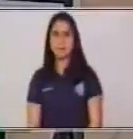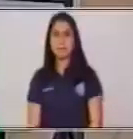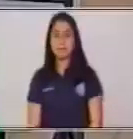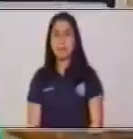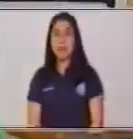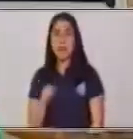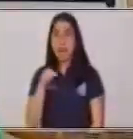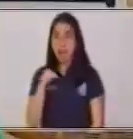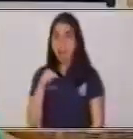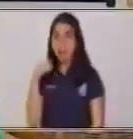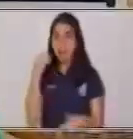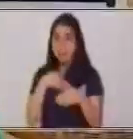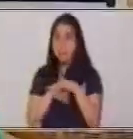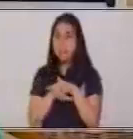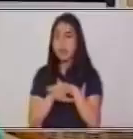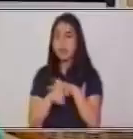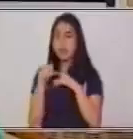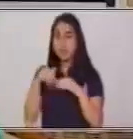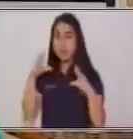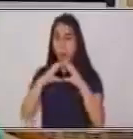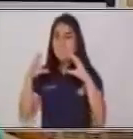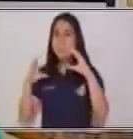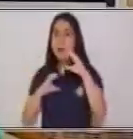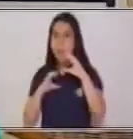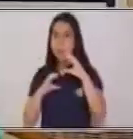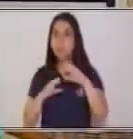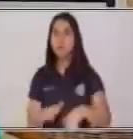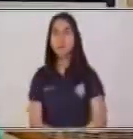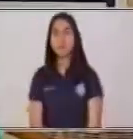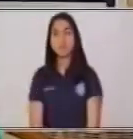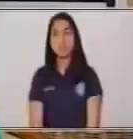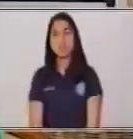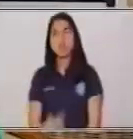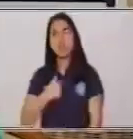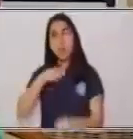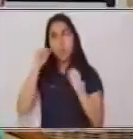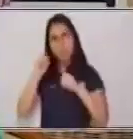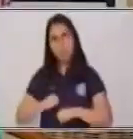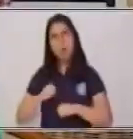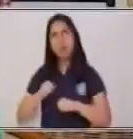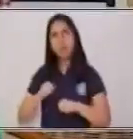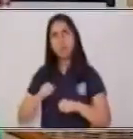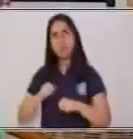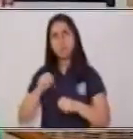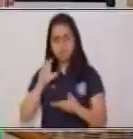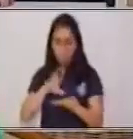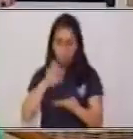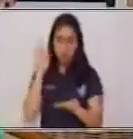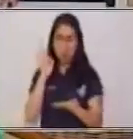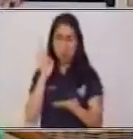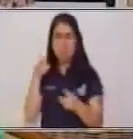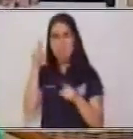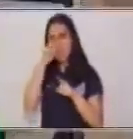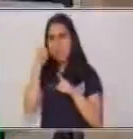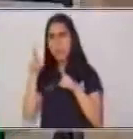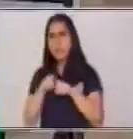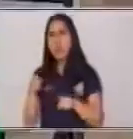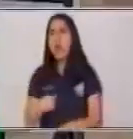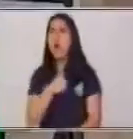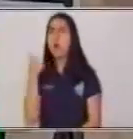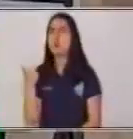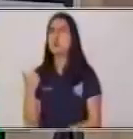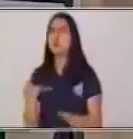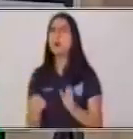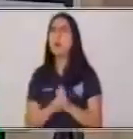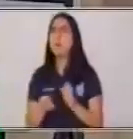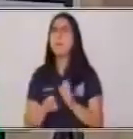Dentro de los párrafos, también vamos a encontrar los párrafos de conclusión. Los